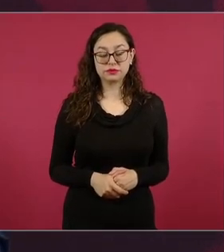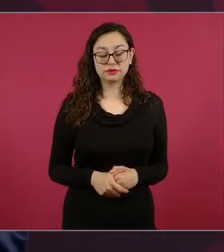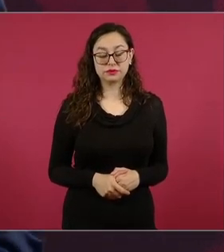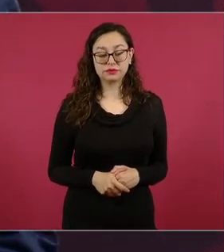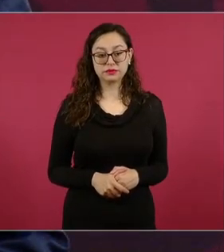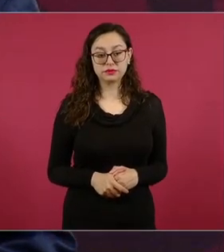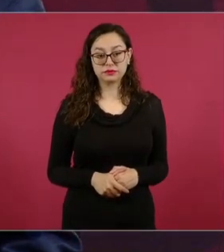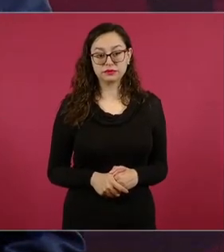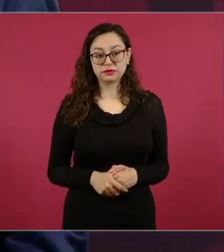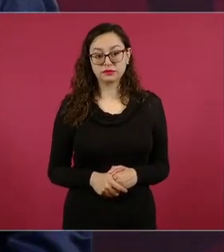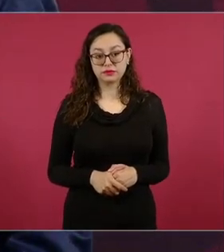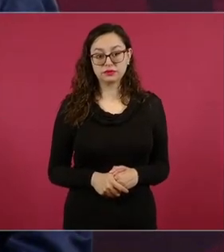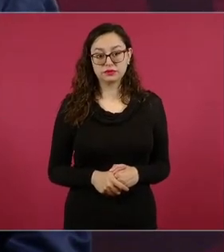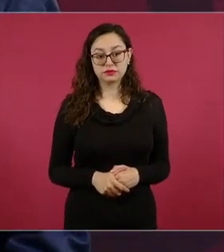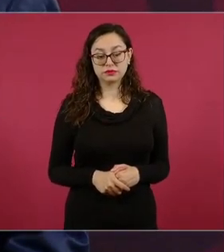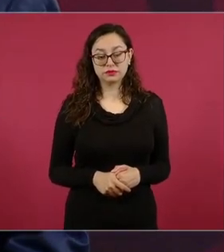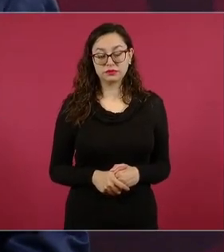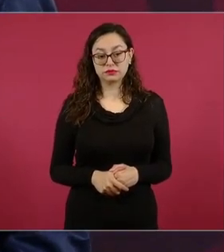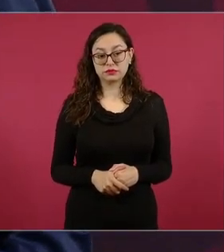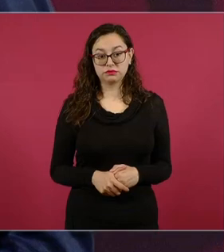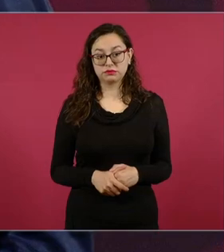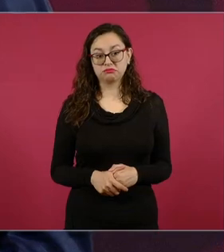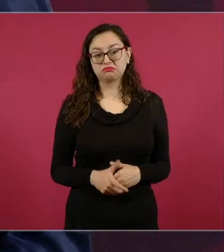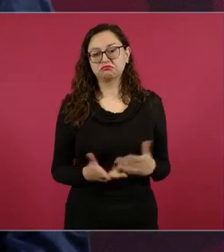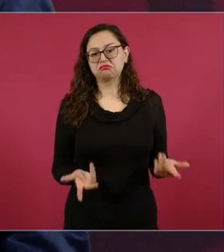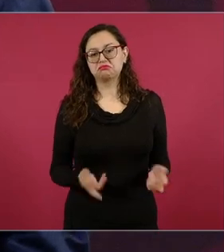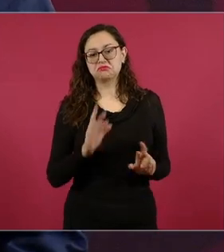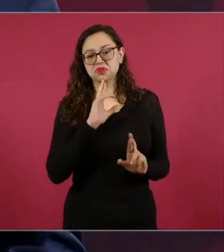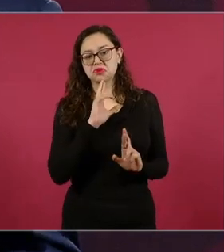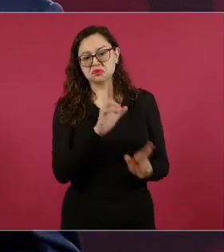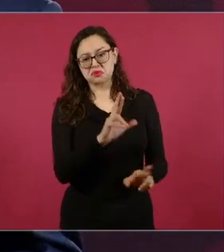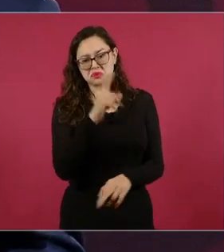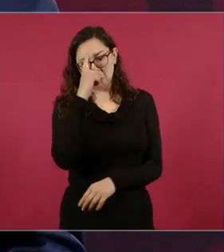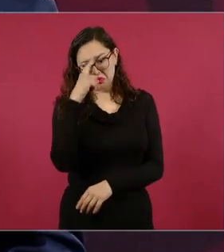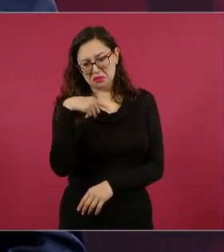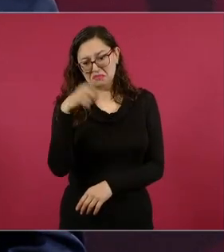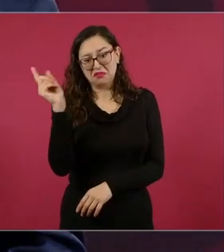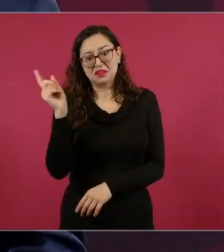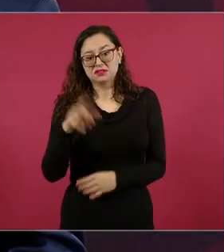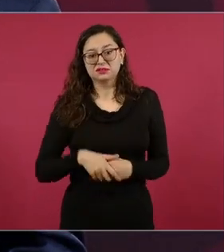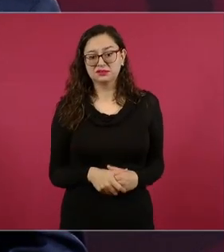sencillo de responder. La mayoría de los mexicanos